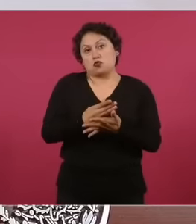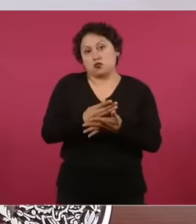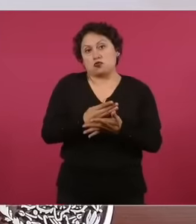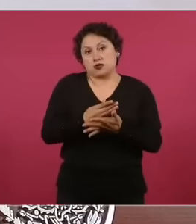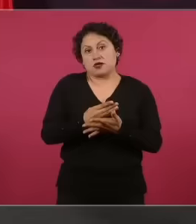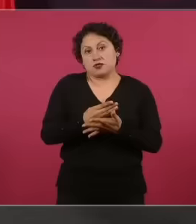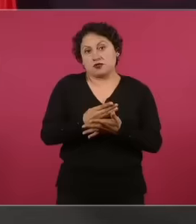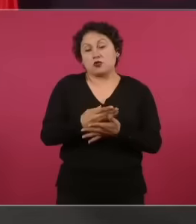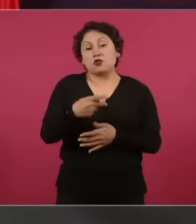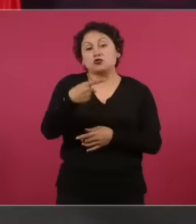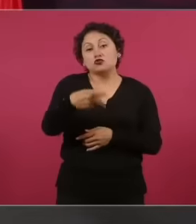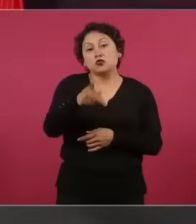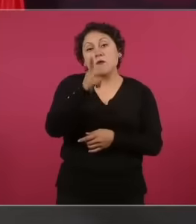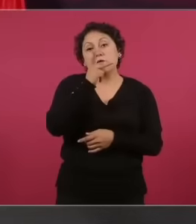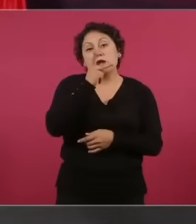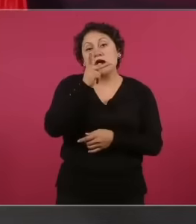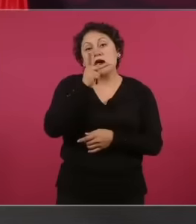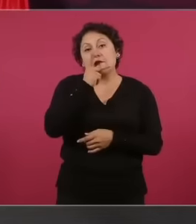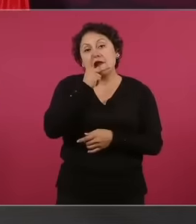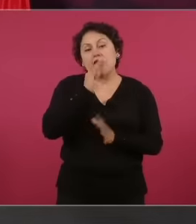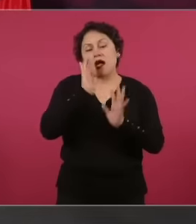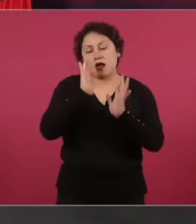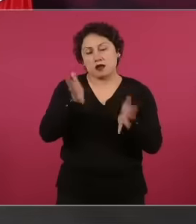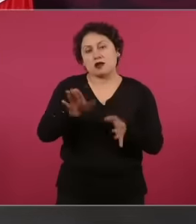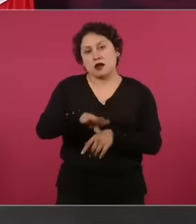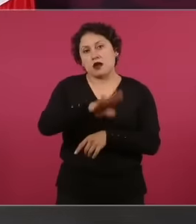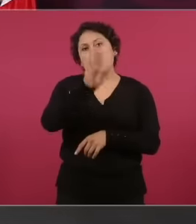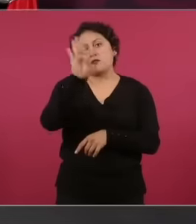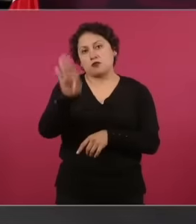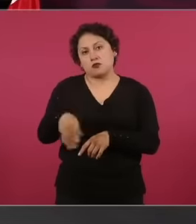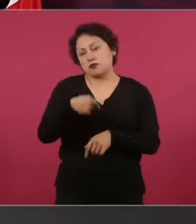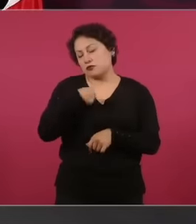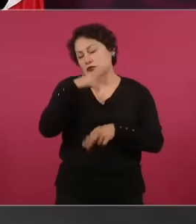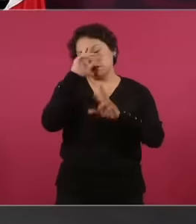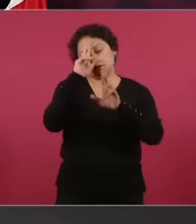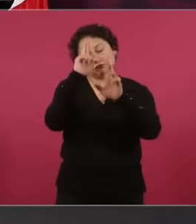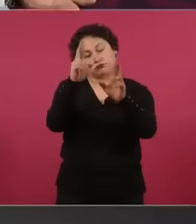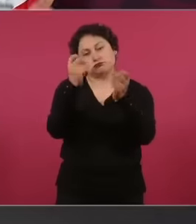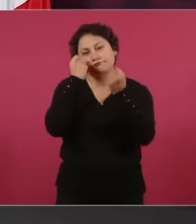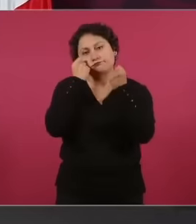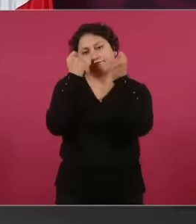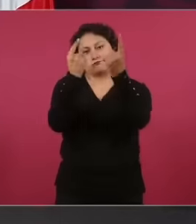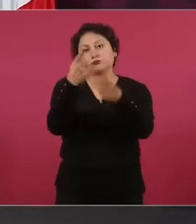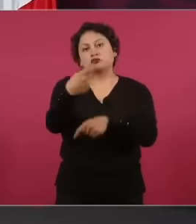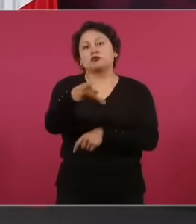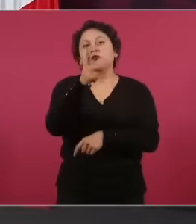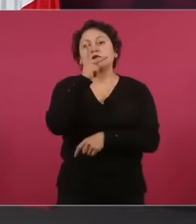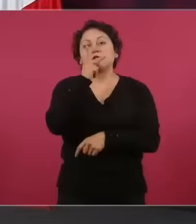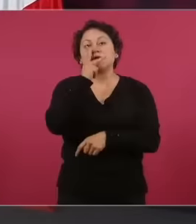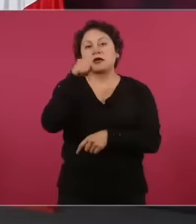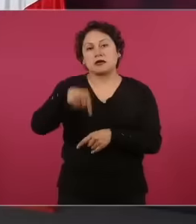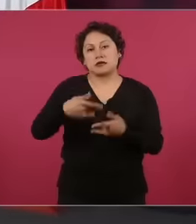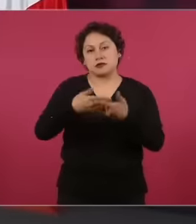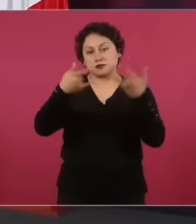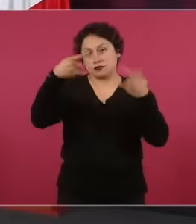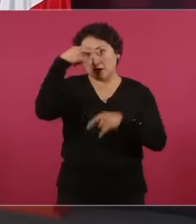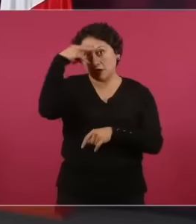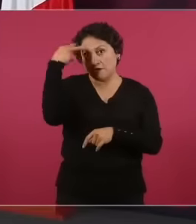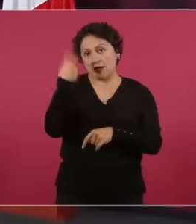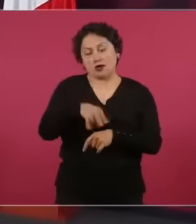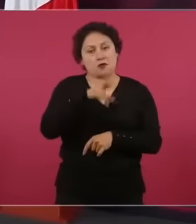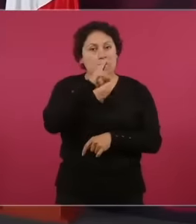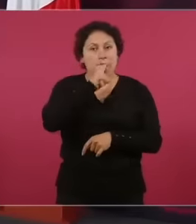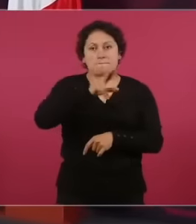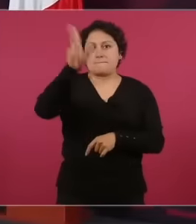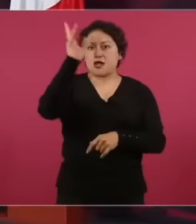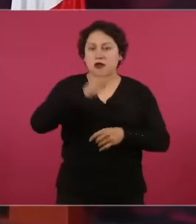finado padre, uno de los mejores historiadores de México. Presidente. Y